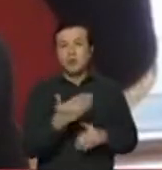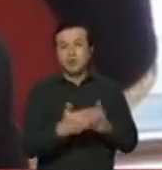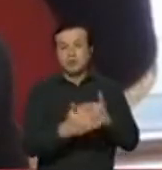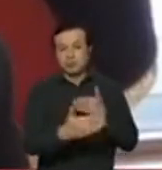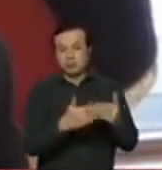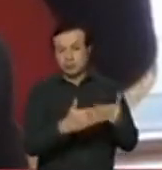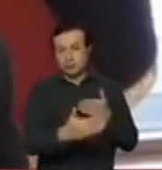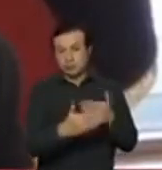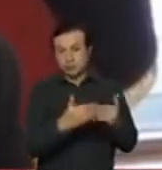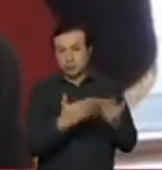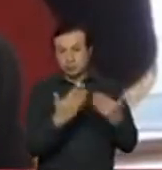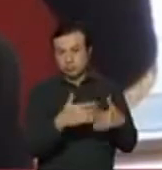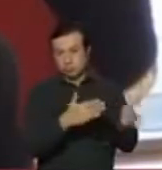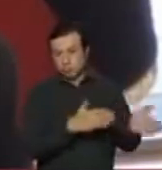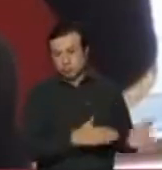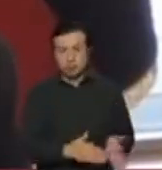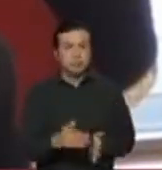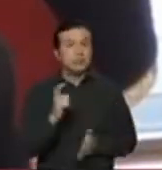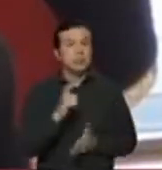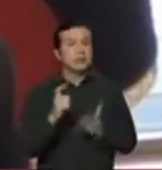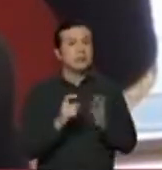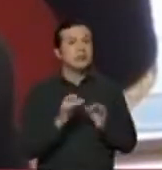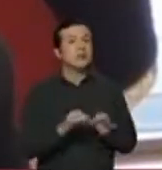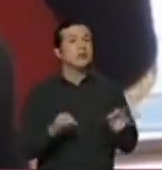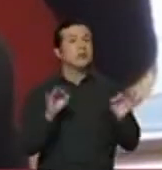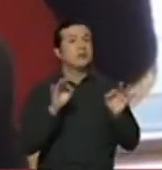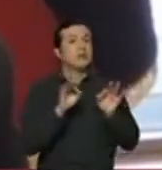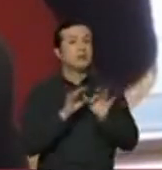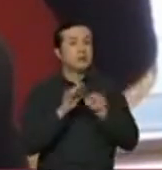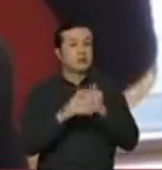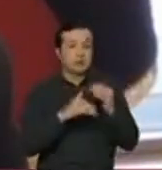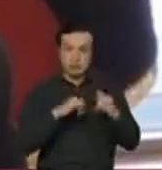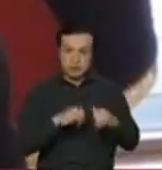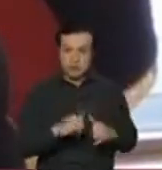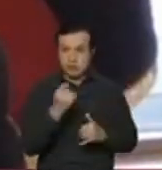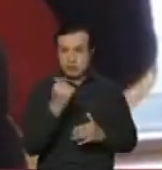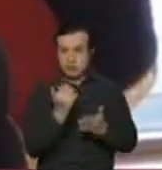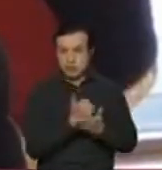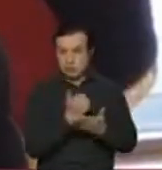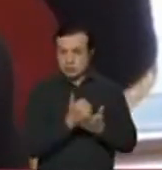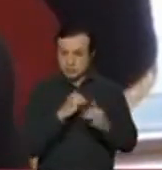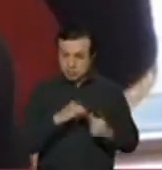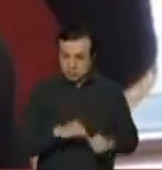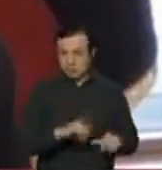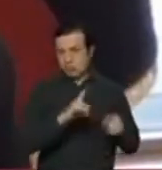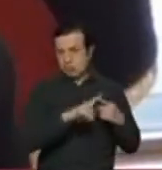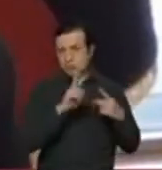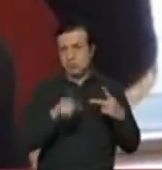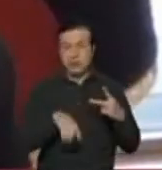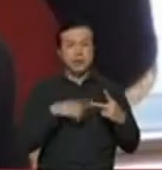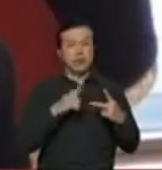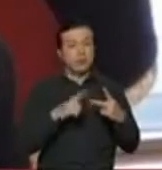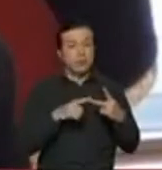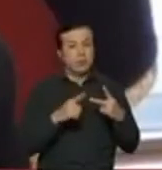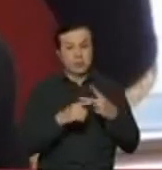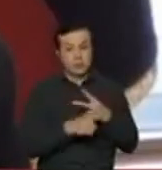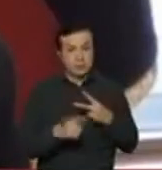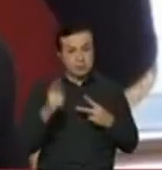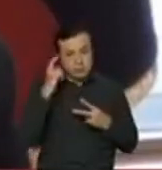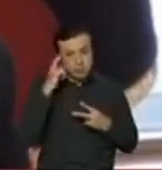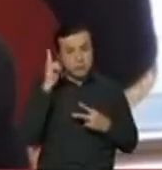largo plazo, porque tenemos que tener también una línea de estabilidad de ingresos. Pero el otro punto que usted mencionaba, y para mí